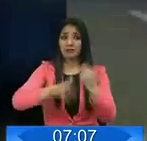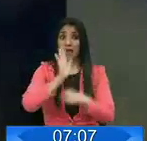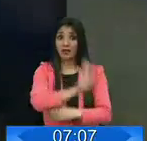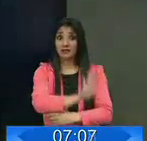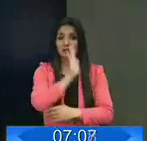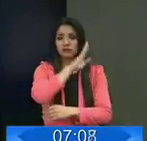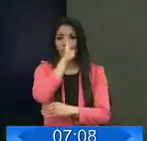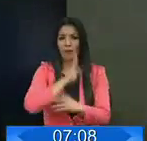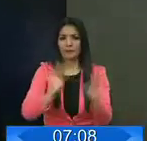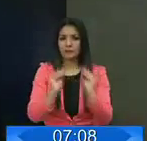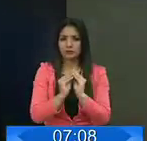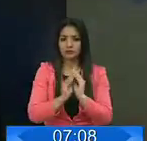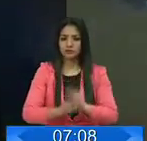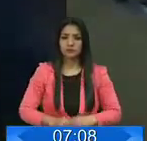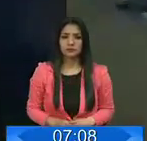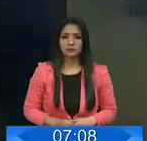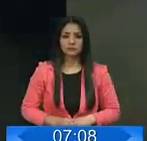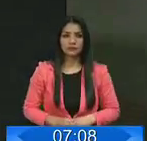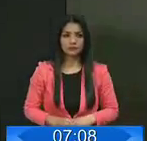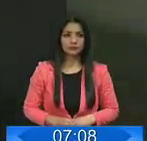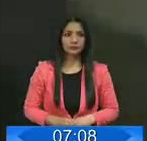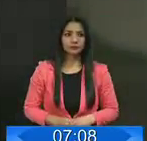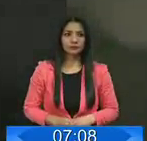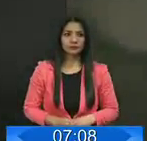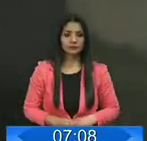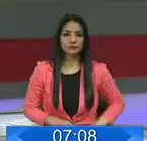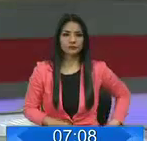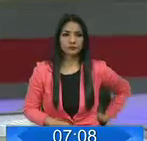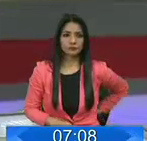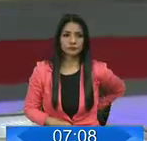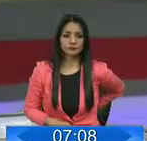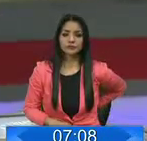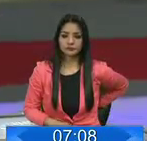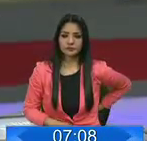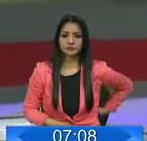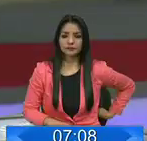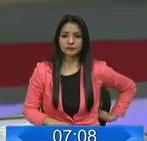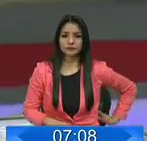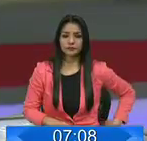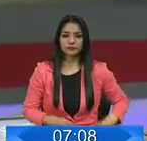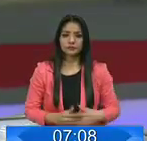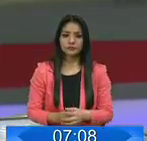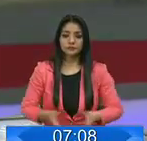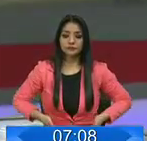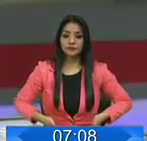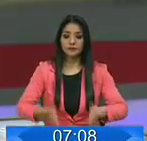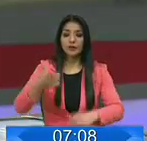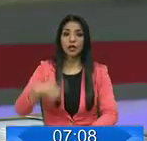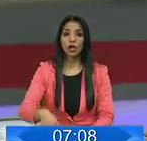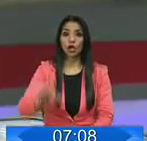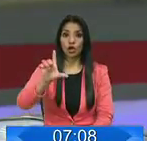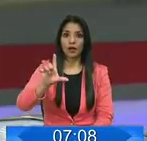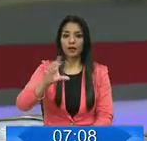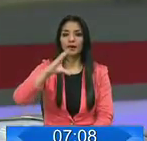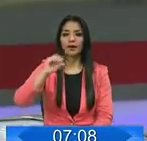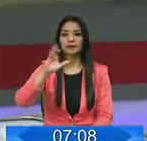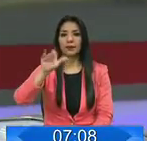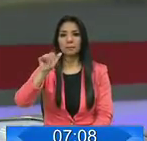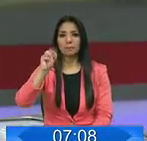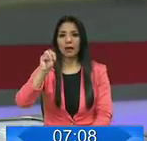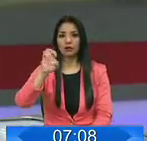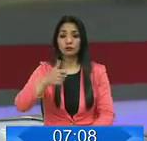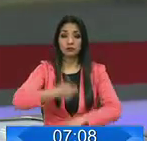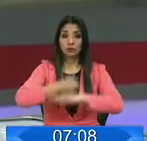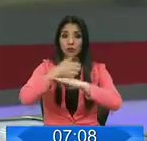lamentar. Informó Javier Rosero. Este puede contarles que en la vía Loja-Catamayo las autoridades decomisaron